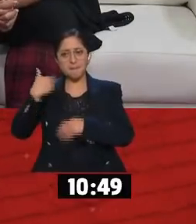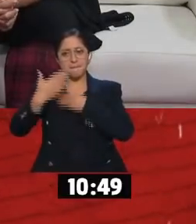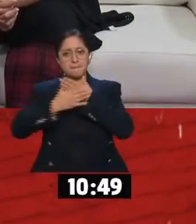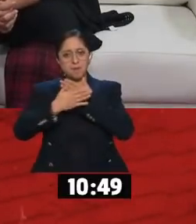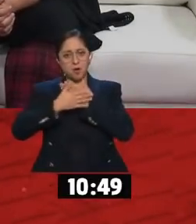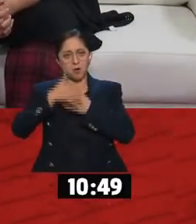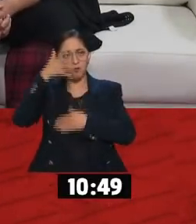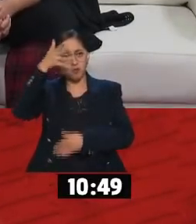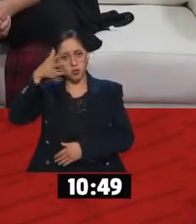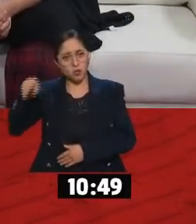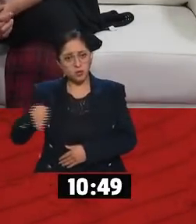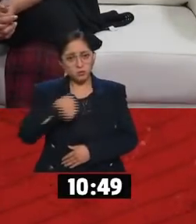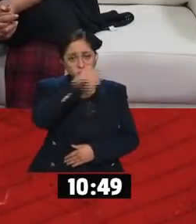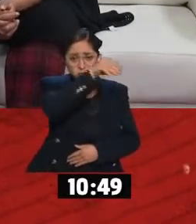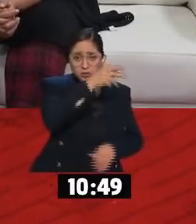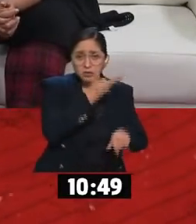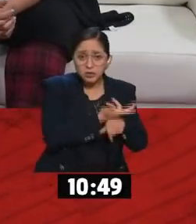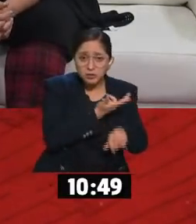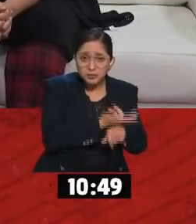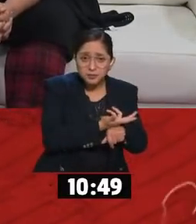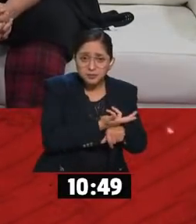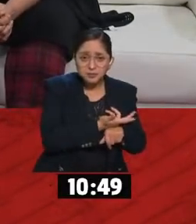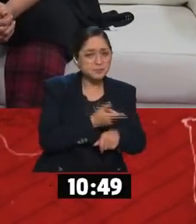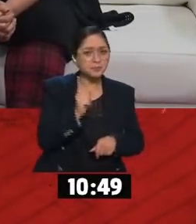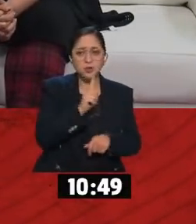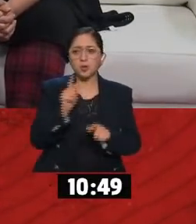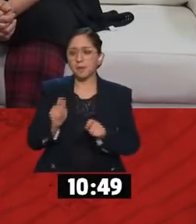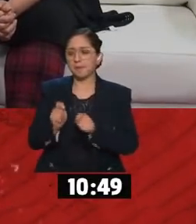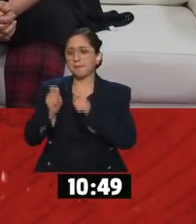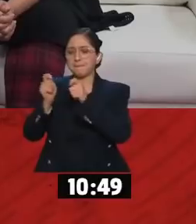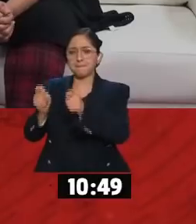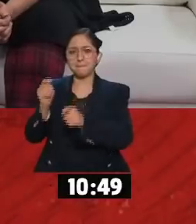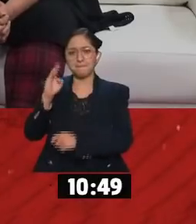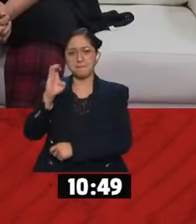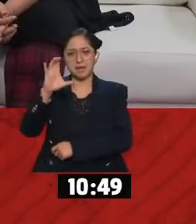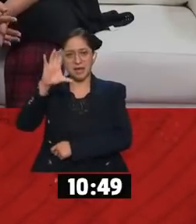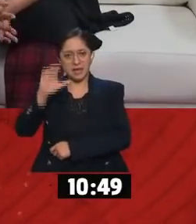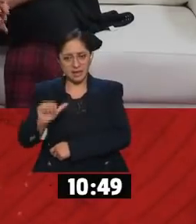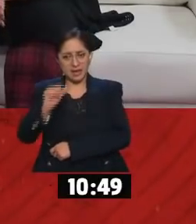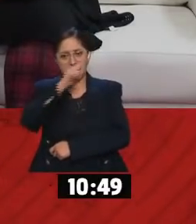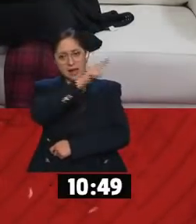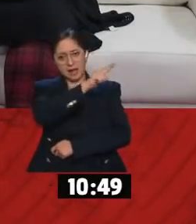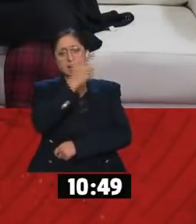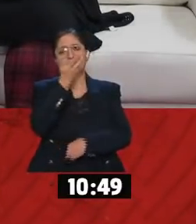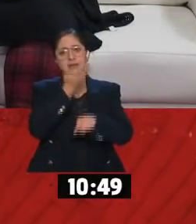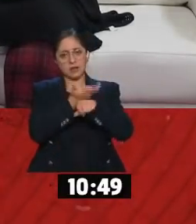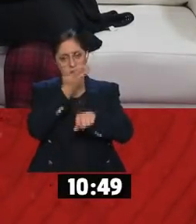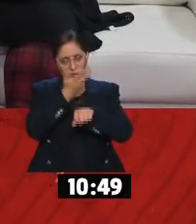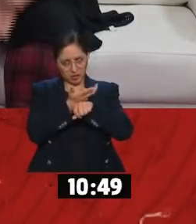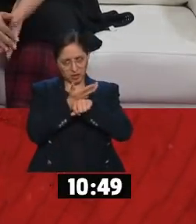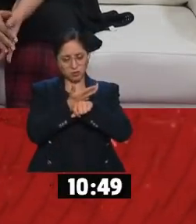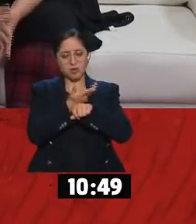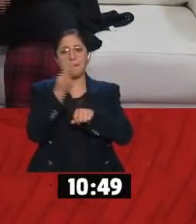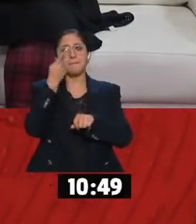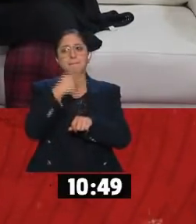Unidos? La mayoría de estas chicas han recibido becas por parte de universidades de Estados Unidos, porque